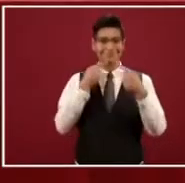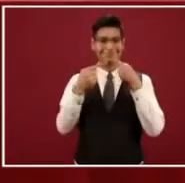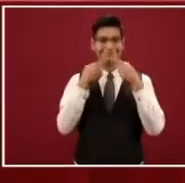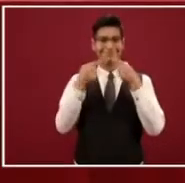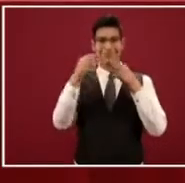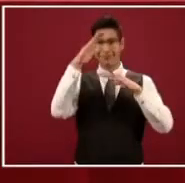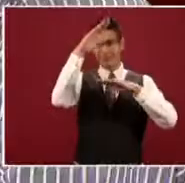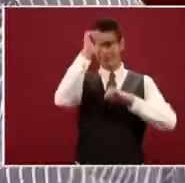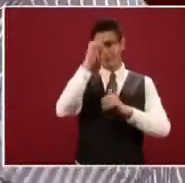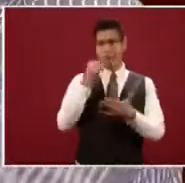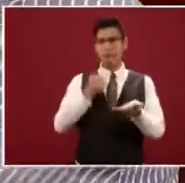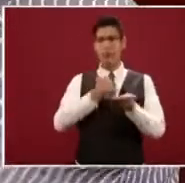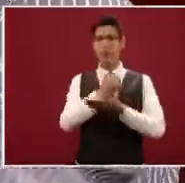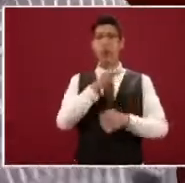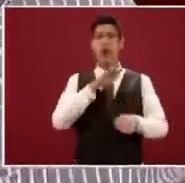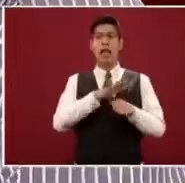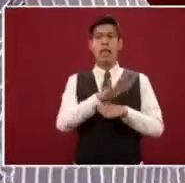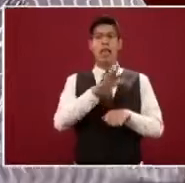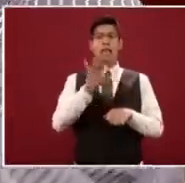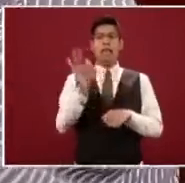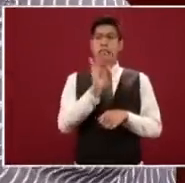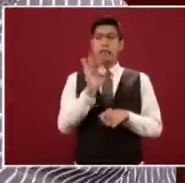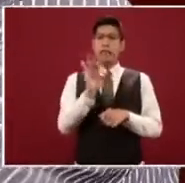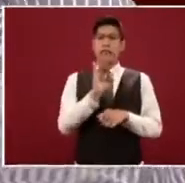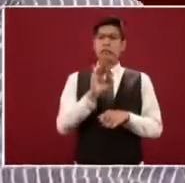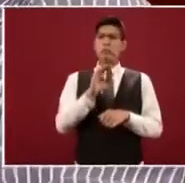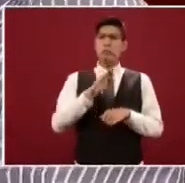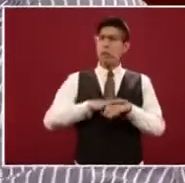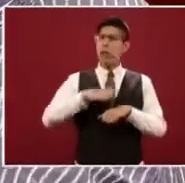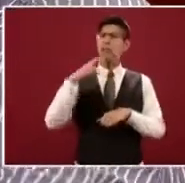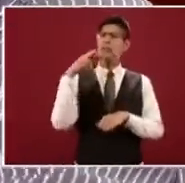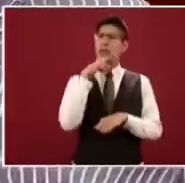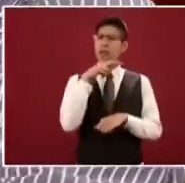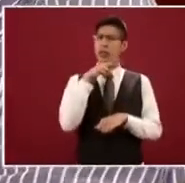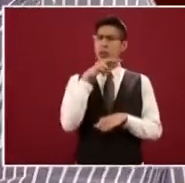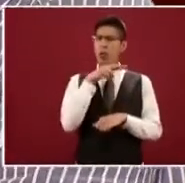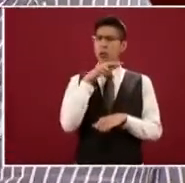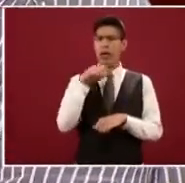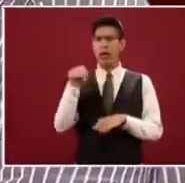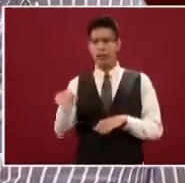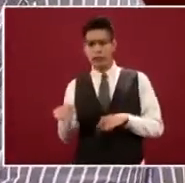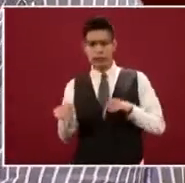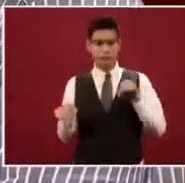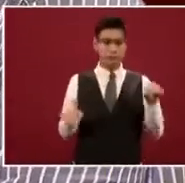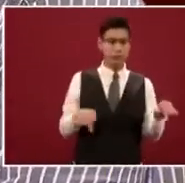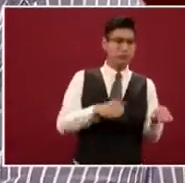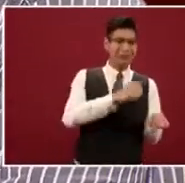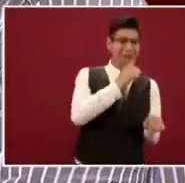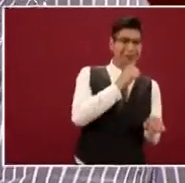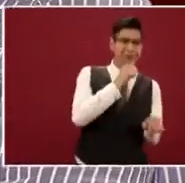que parecieran ir más rápido o ser más intensivas de lo que ocurre en el resto del país. Esto no